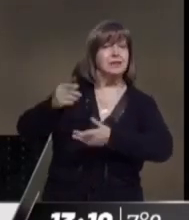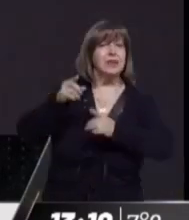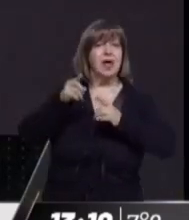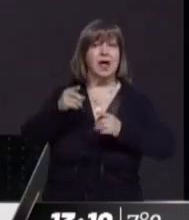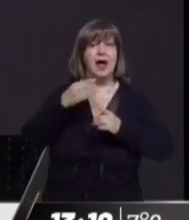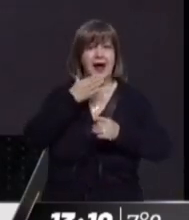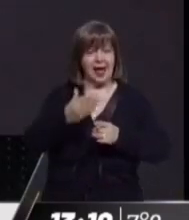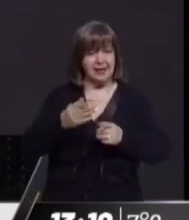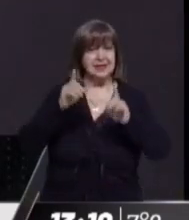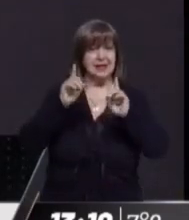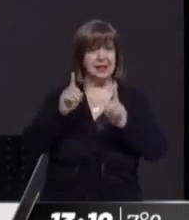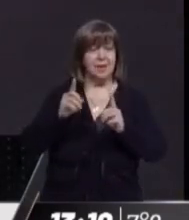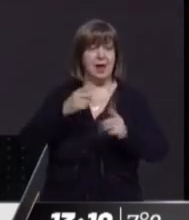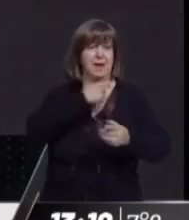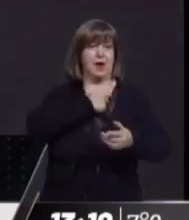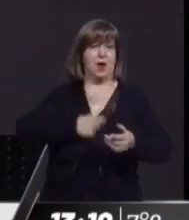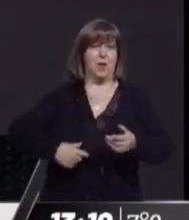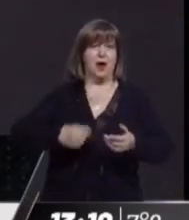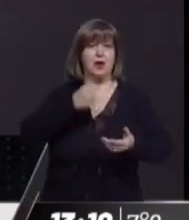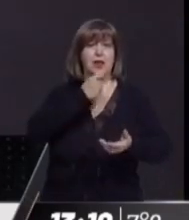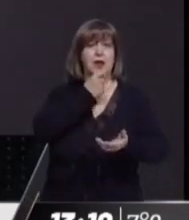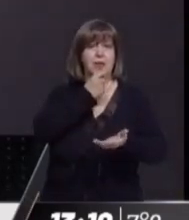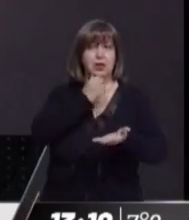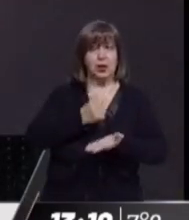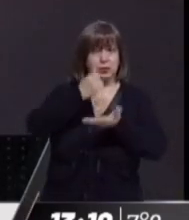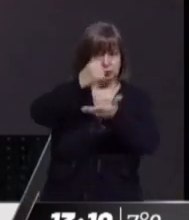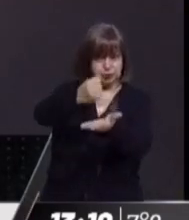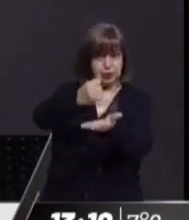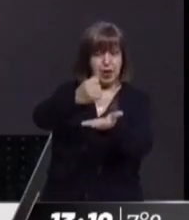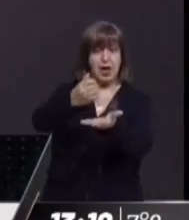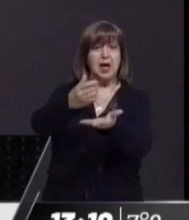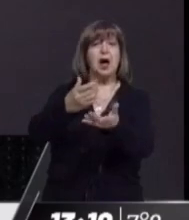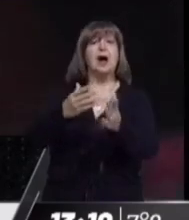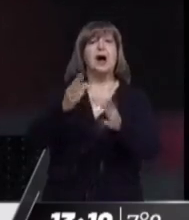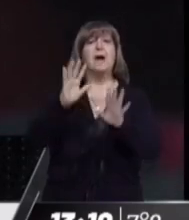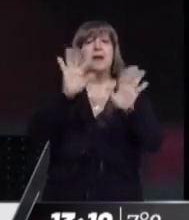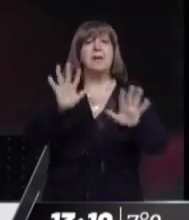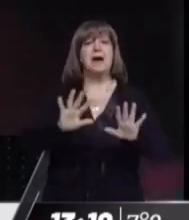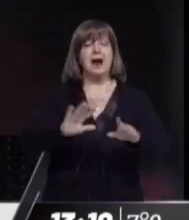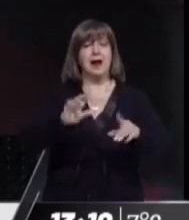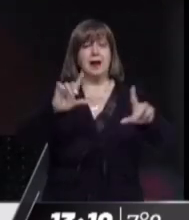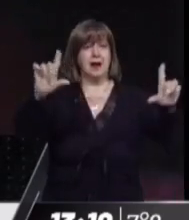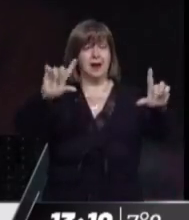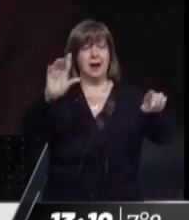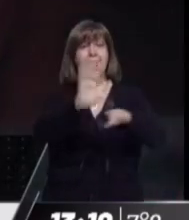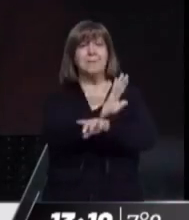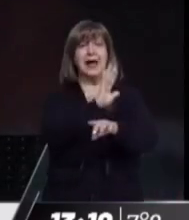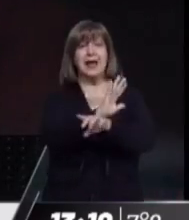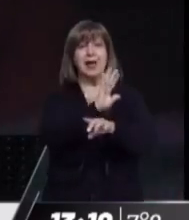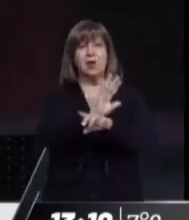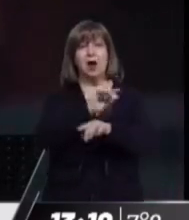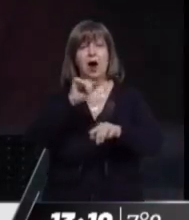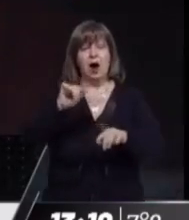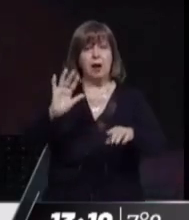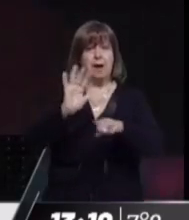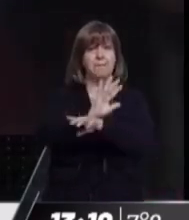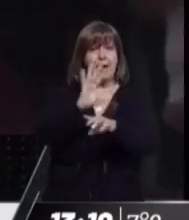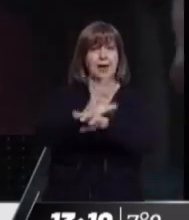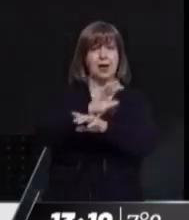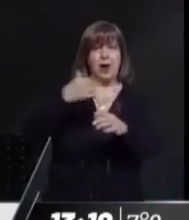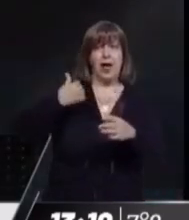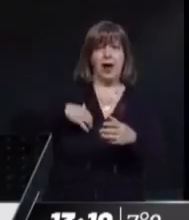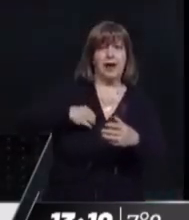al financiamiento que dio la provincia de Mendoza, se pudo realizar la película que hoy es la gran película